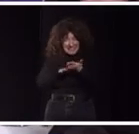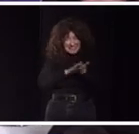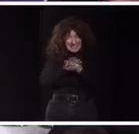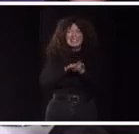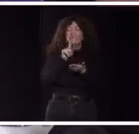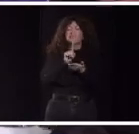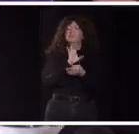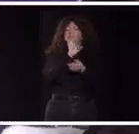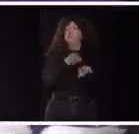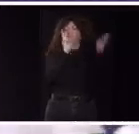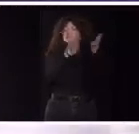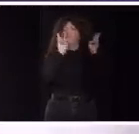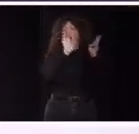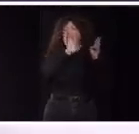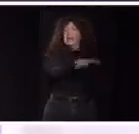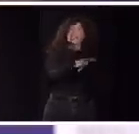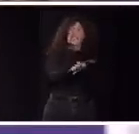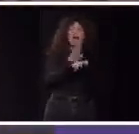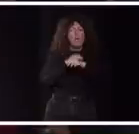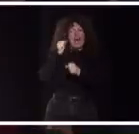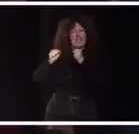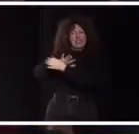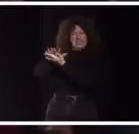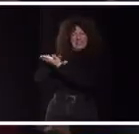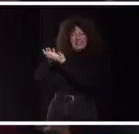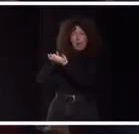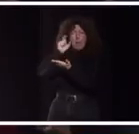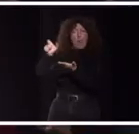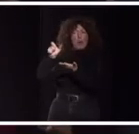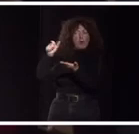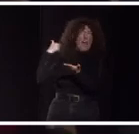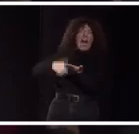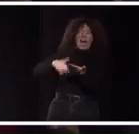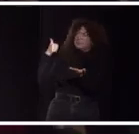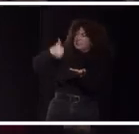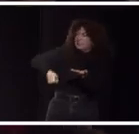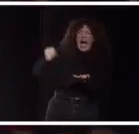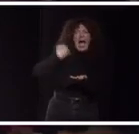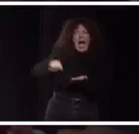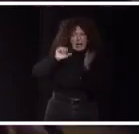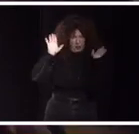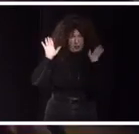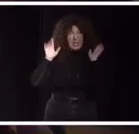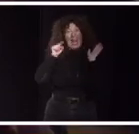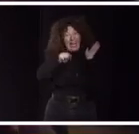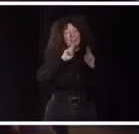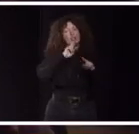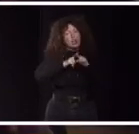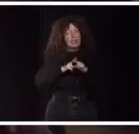un Estado para masacrar a un pueblo desde hace décadas. Eso es respeto institucional.